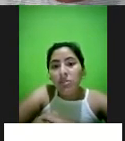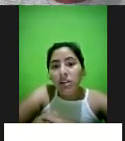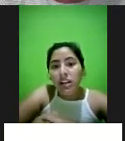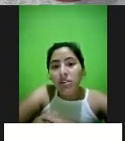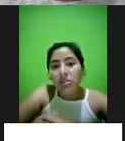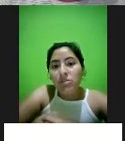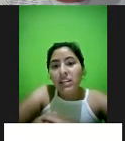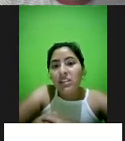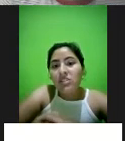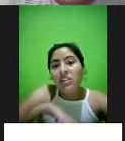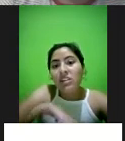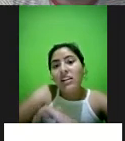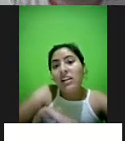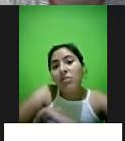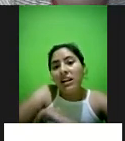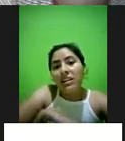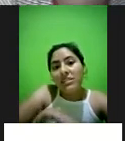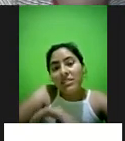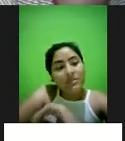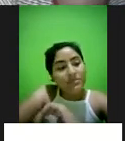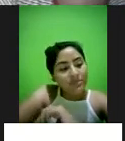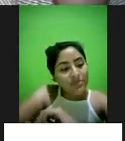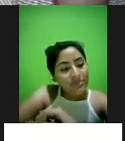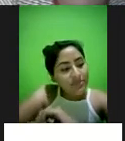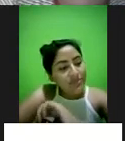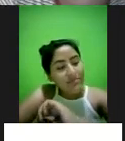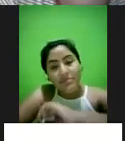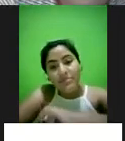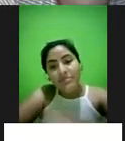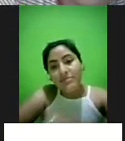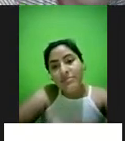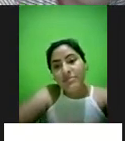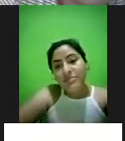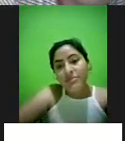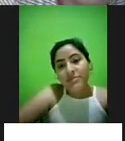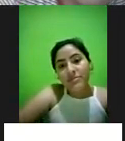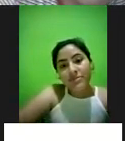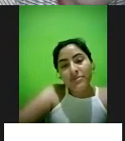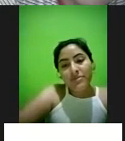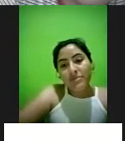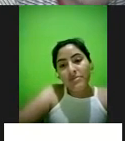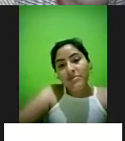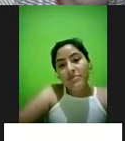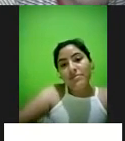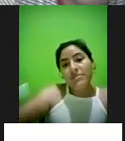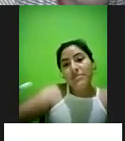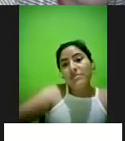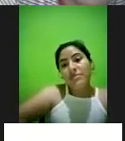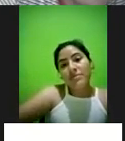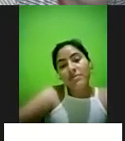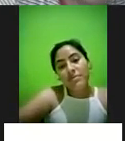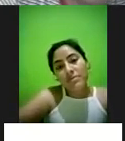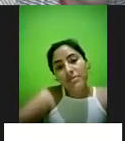contracciones musculares o secreciones musculares. Perfecto. Como su mismo la compañera dice, ¿no? El sistema